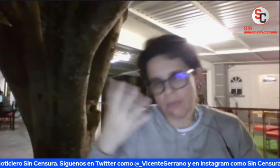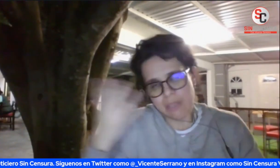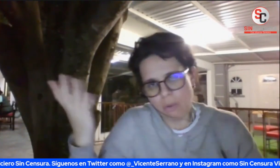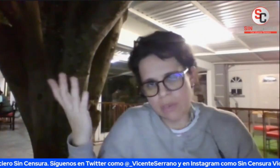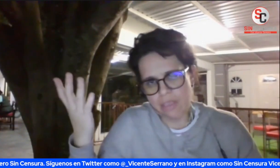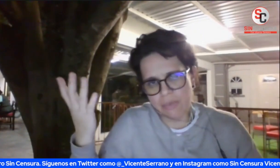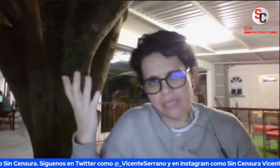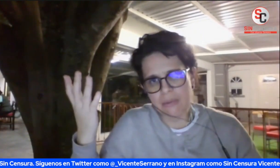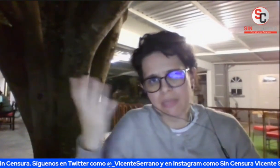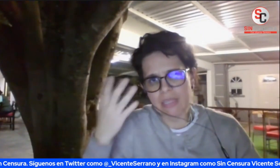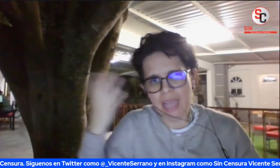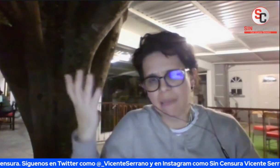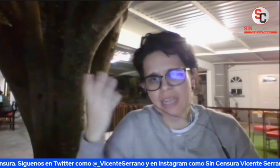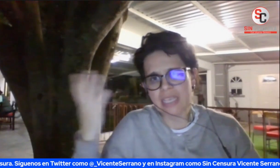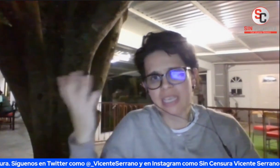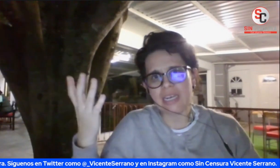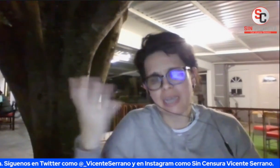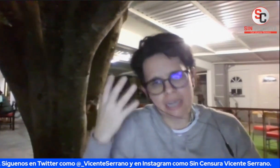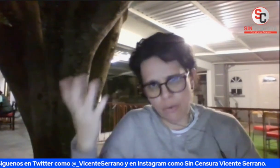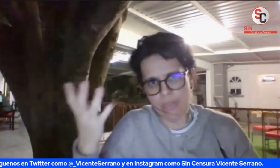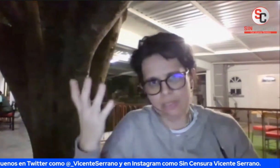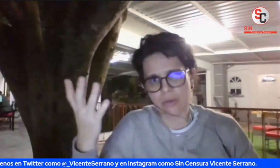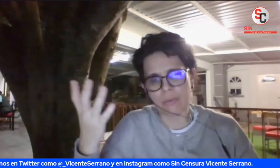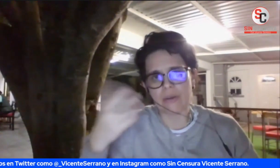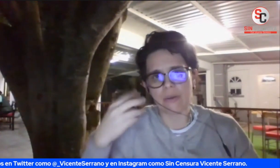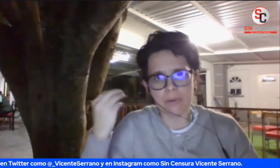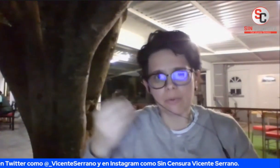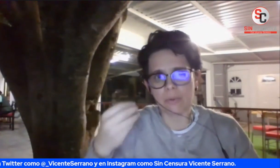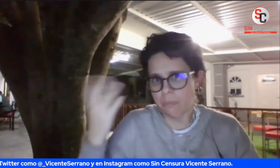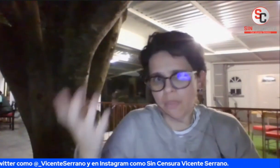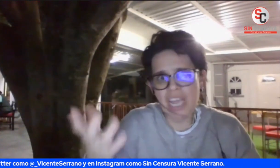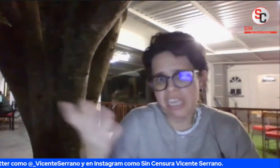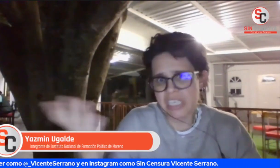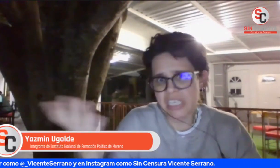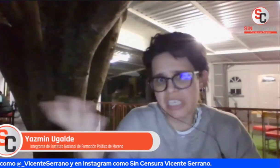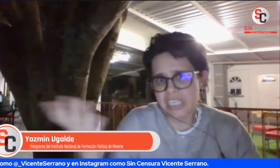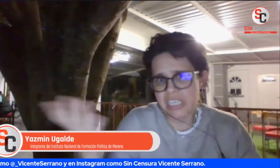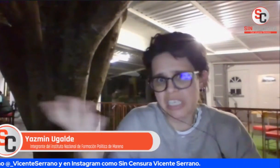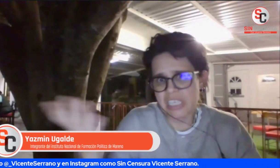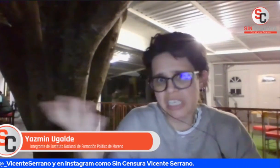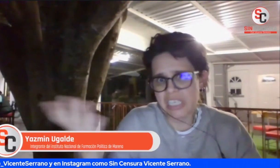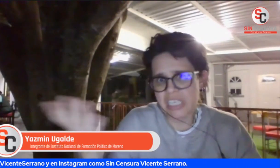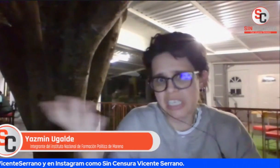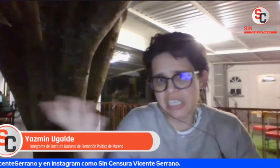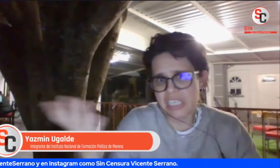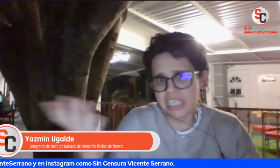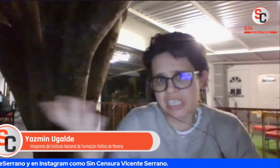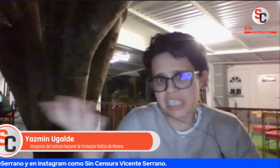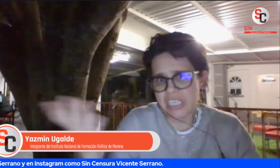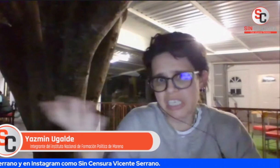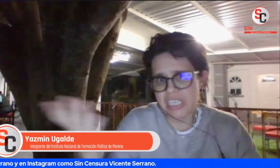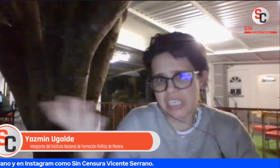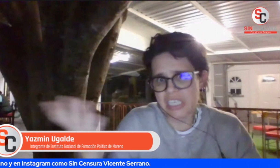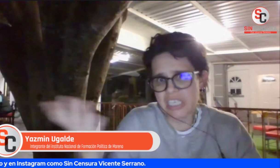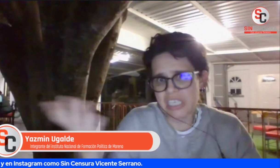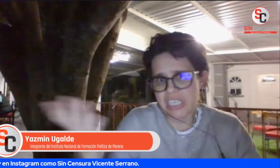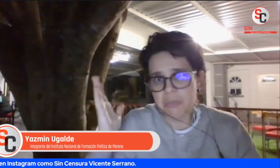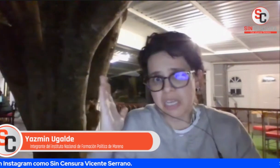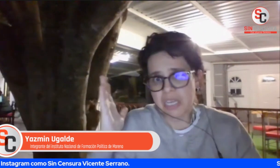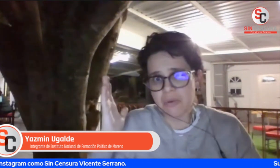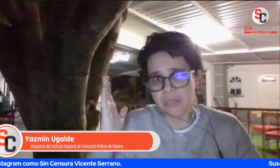yo digo, y definitivamente habrá quien, no desde el gobierno, pero podrá exigir estas cuentas a las que te refieres, donde, bueno,